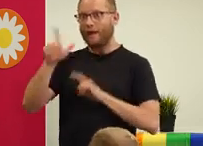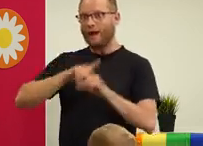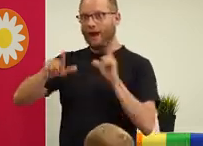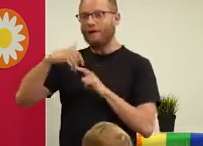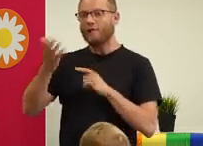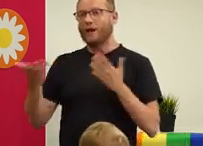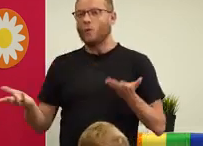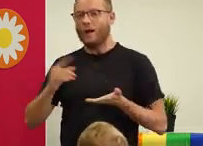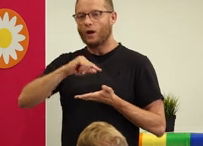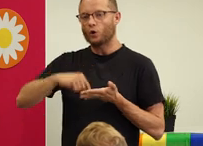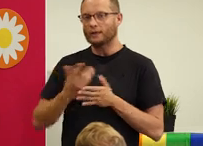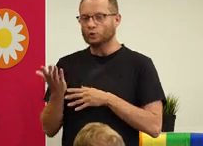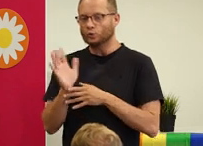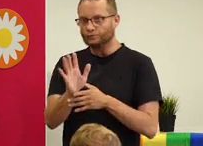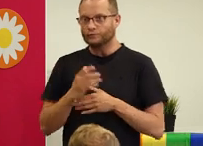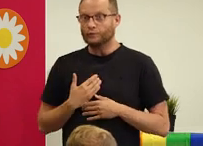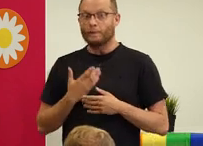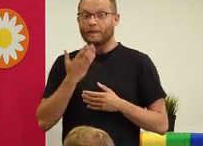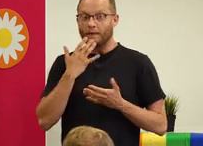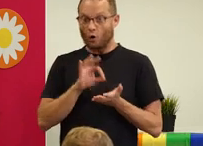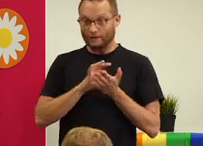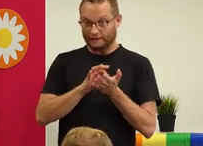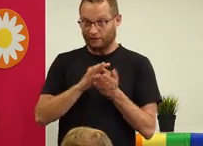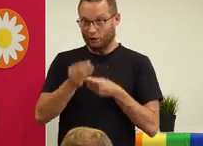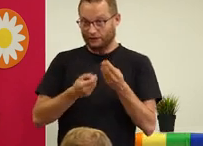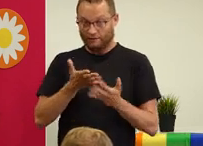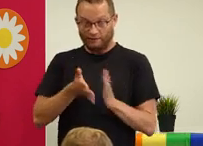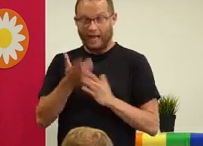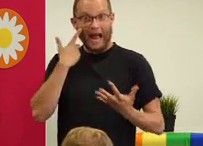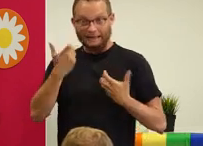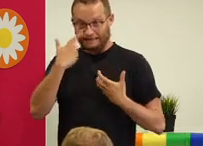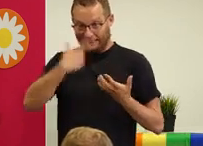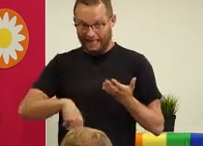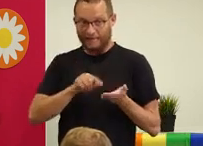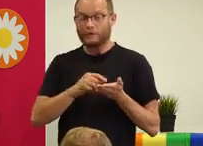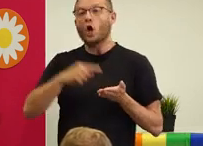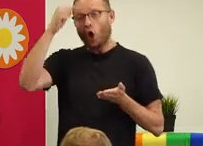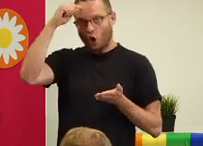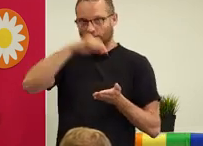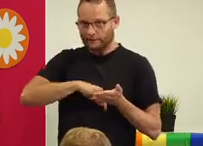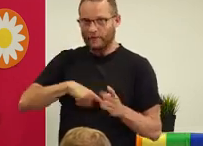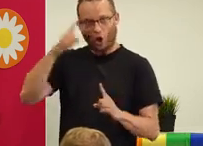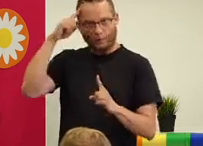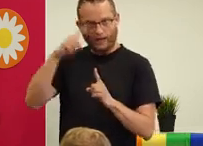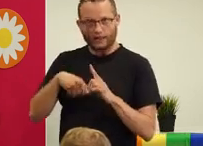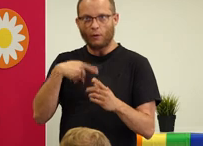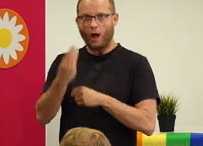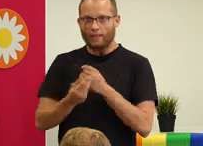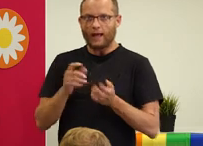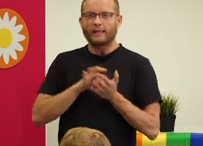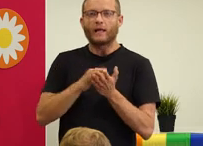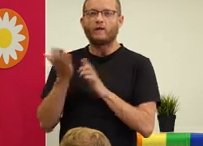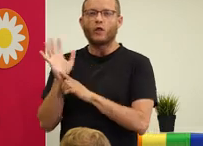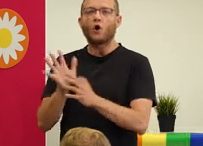fuera. Y dice: el proveedor de servicios, es decir, el artista, es consciente de que el propósito de encargarle servicios